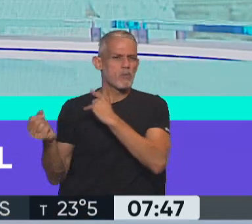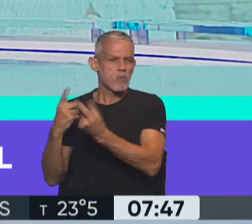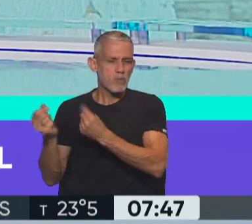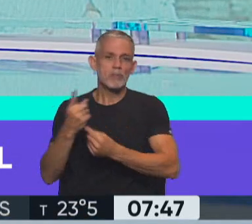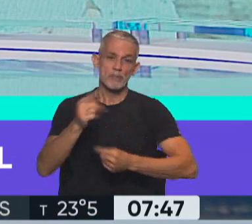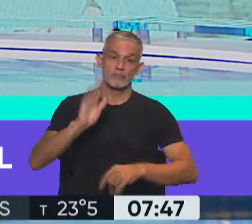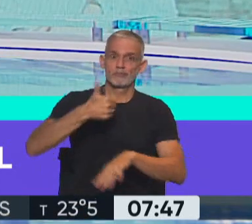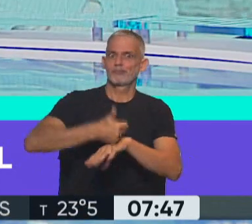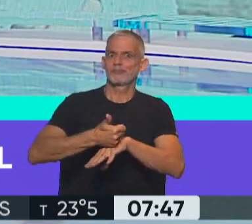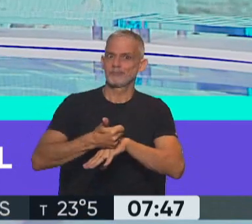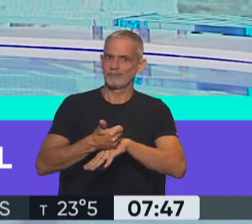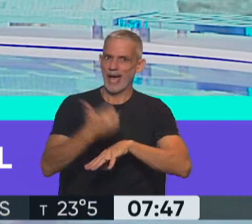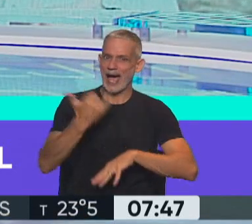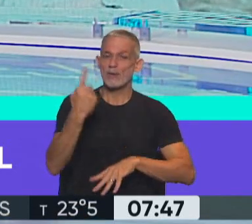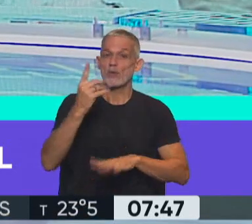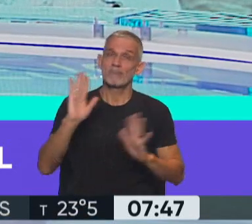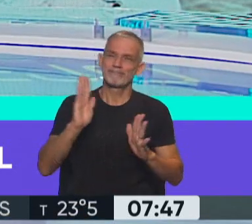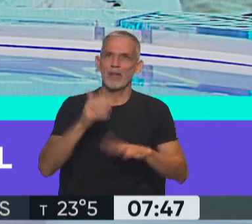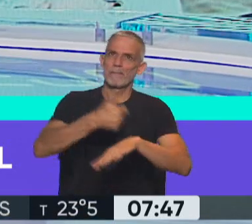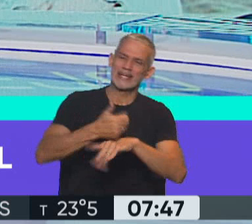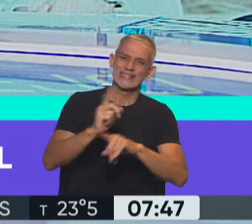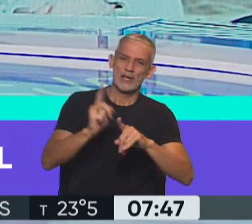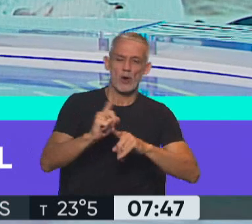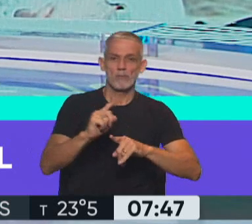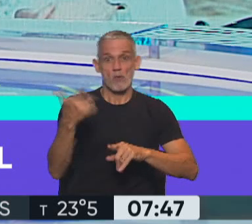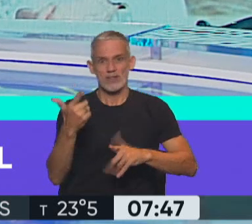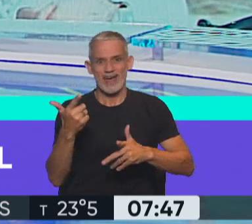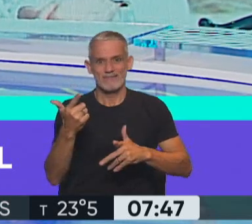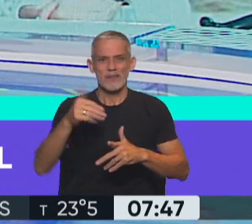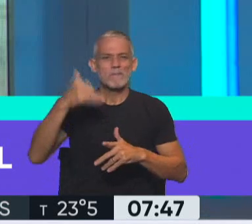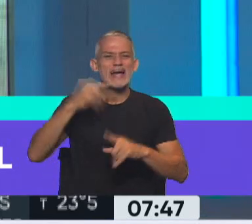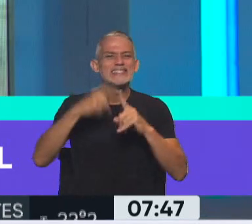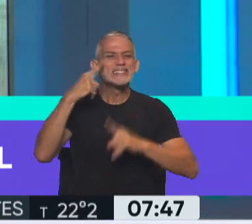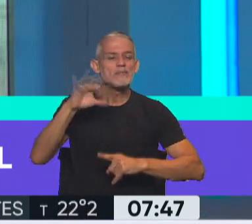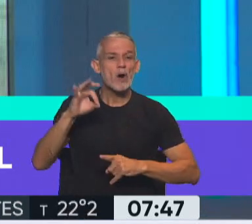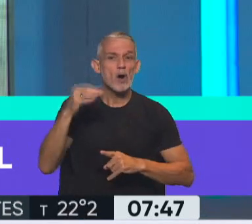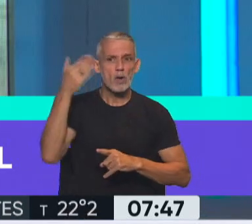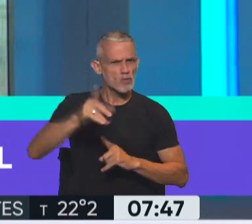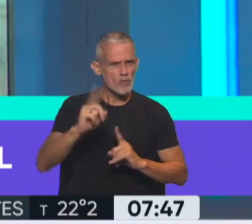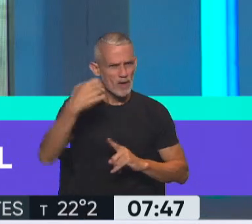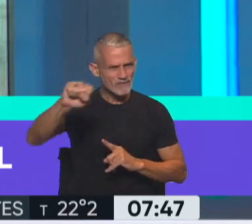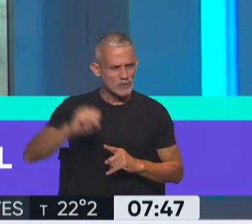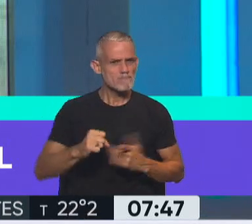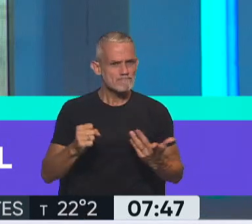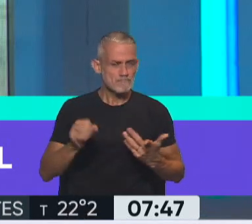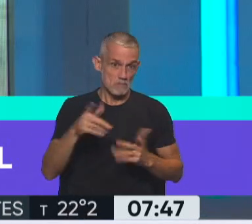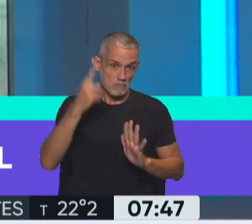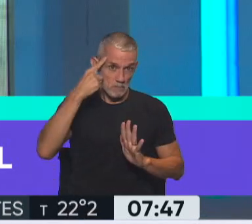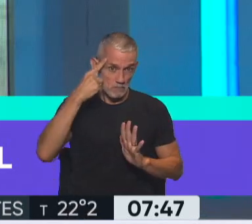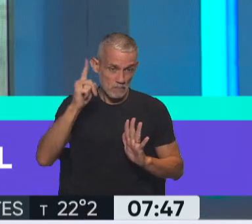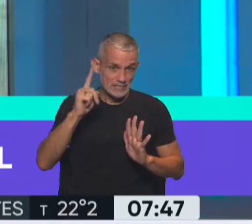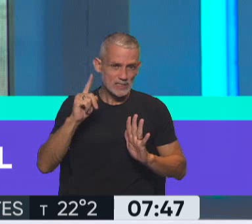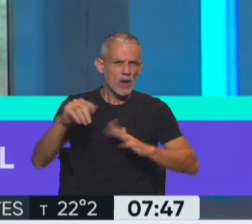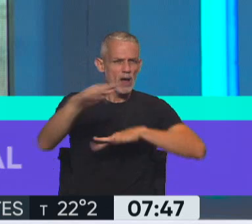hubo una presencia, una ausencia, en realidad. Exacto. Que es la de Máximo Kirchner, que no fue al Congreso, se anticipaba que esto podía ocurrir y